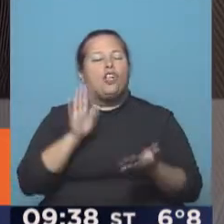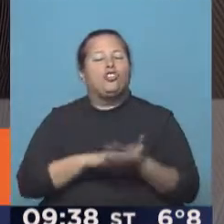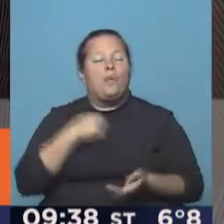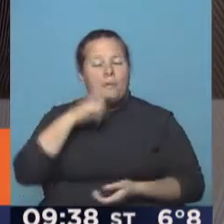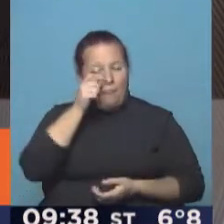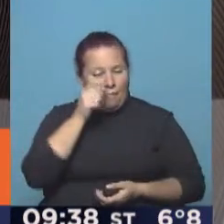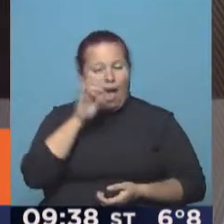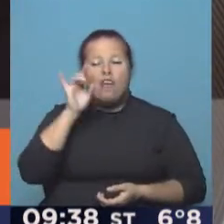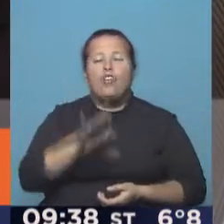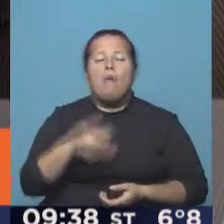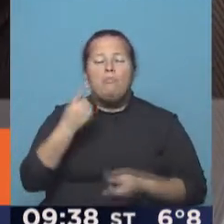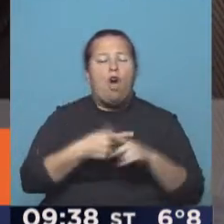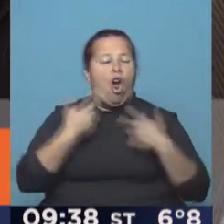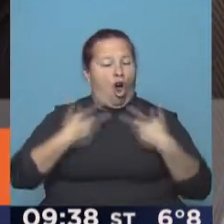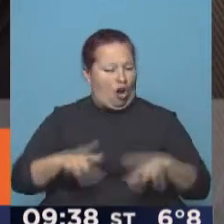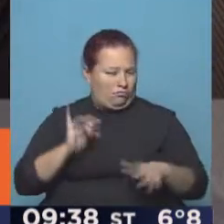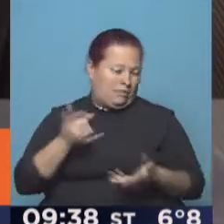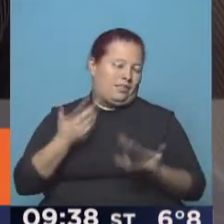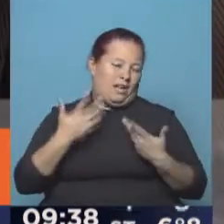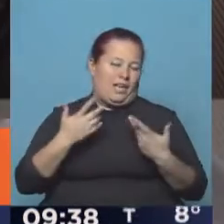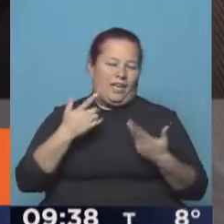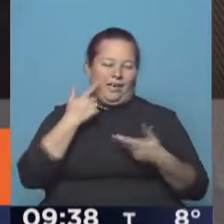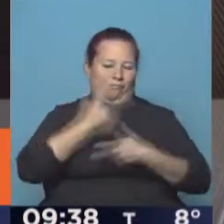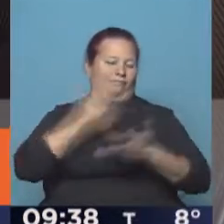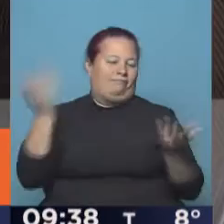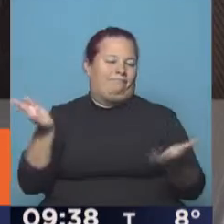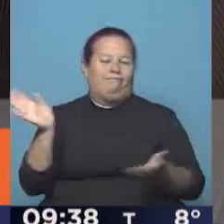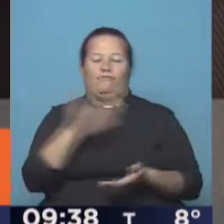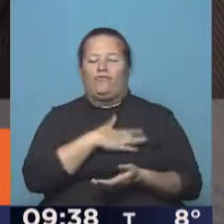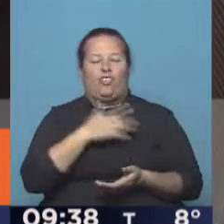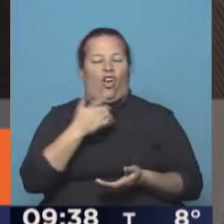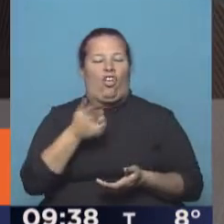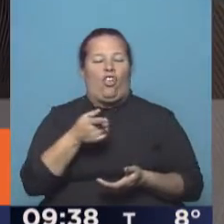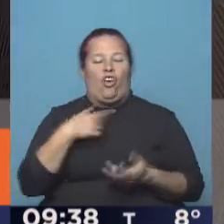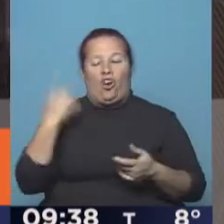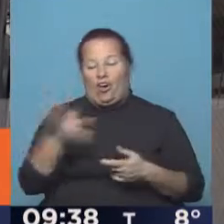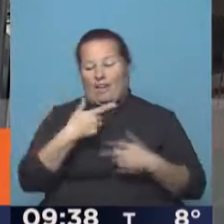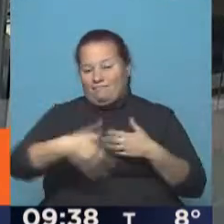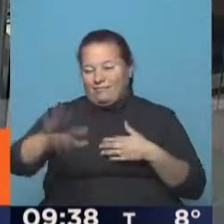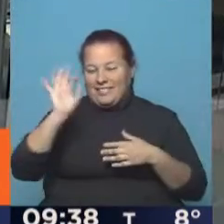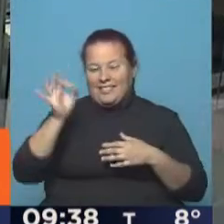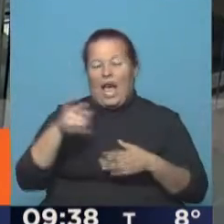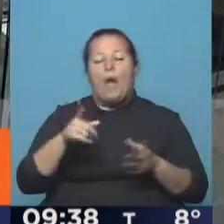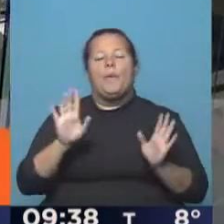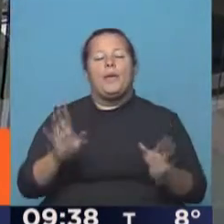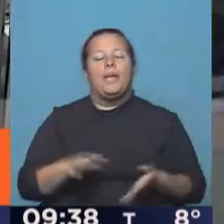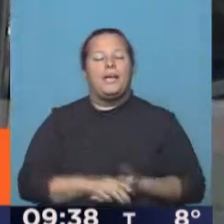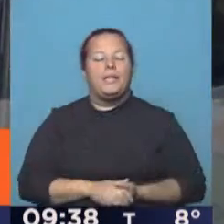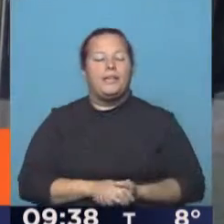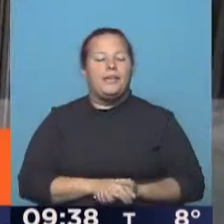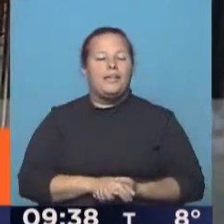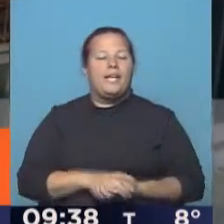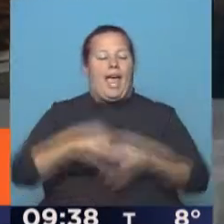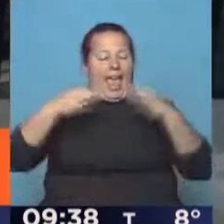padre, no solo por la honestidad que obviamente sale a relucir por todo lo que está ocurriendo, ¿no? Y